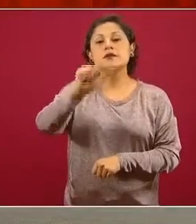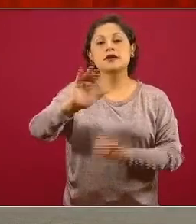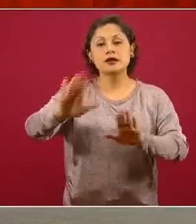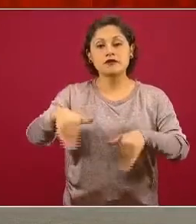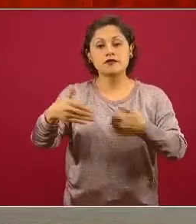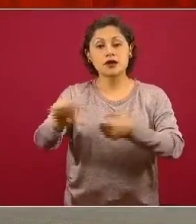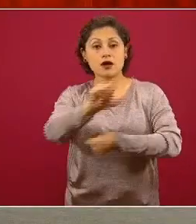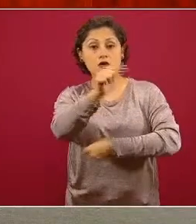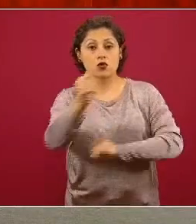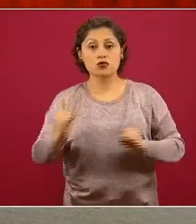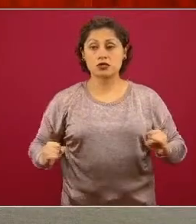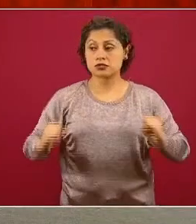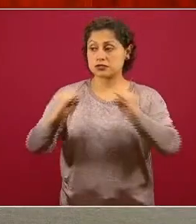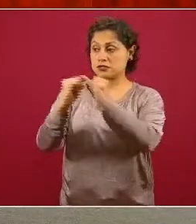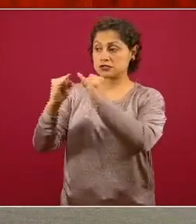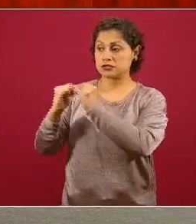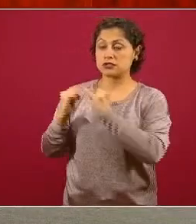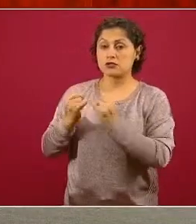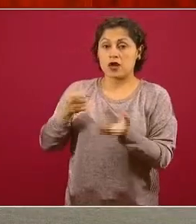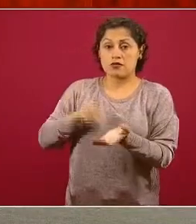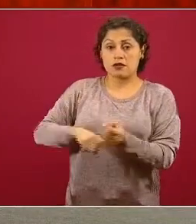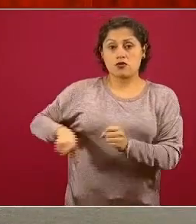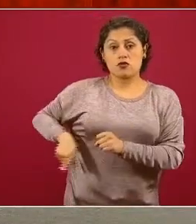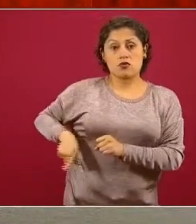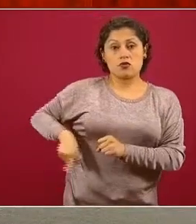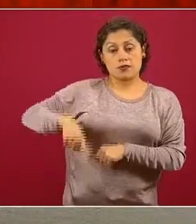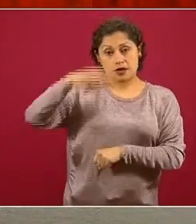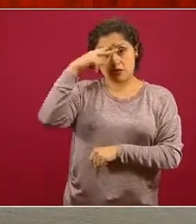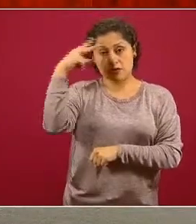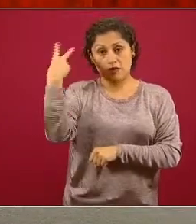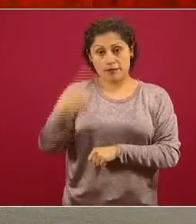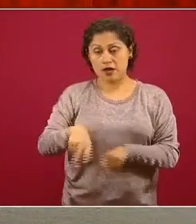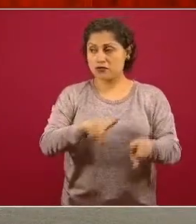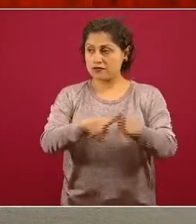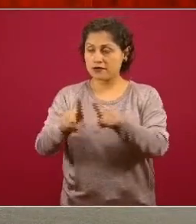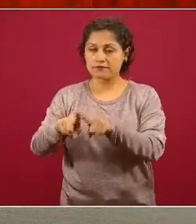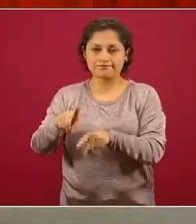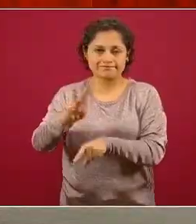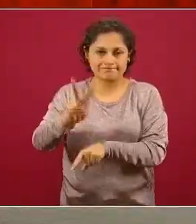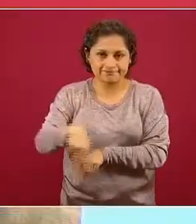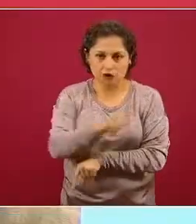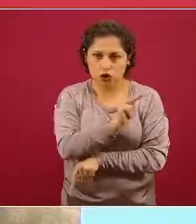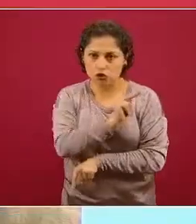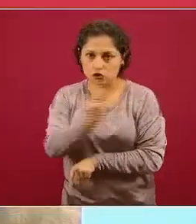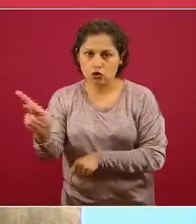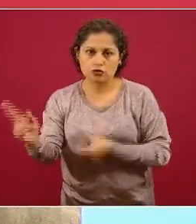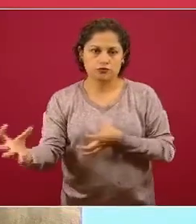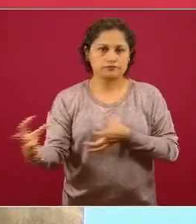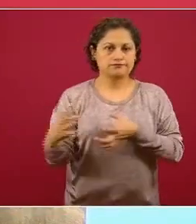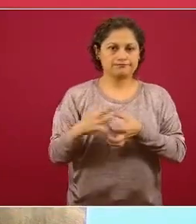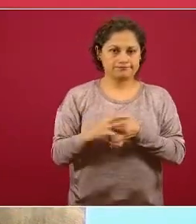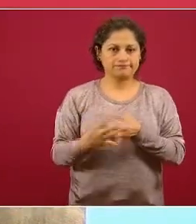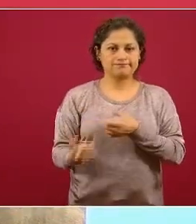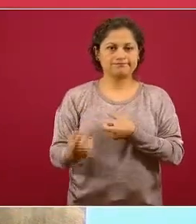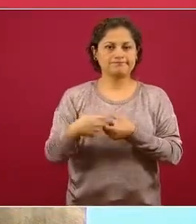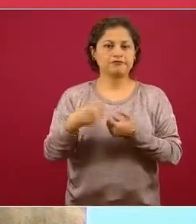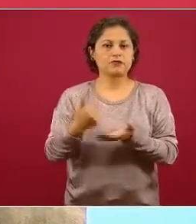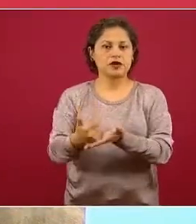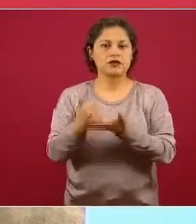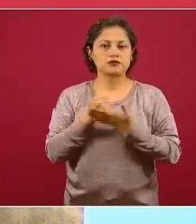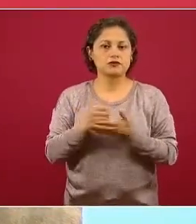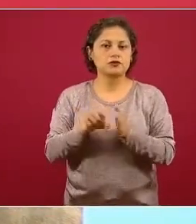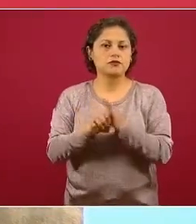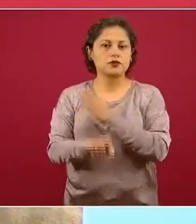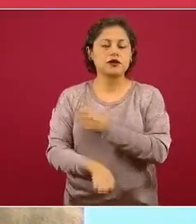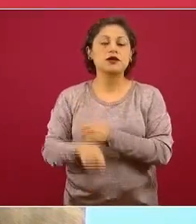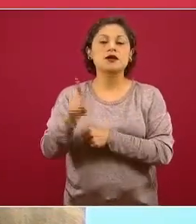otras dependencias del Gobierno de México. Prácticamente todas están involucradas. En particular destaco la Coordinación General